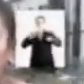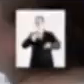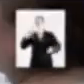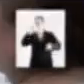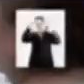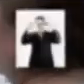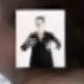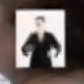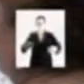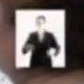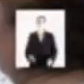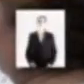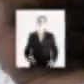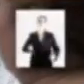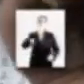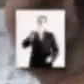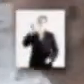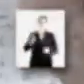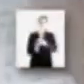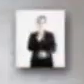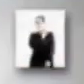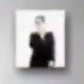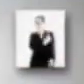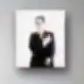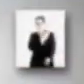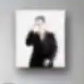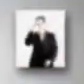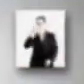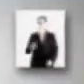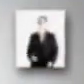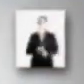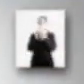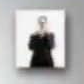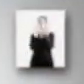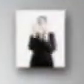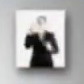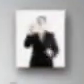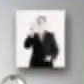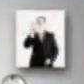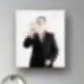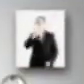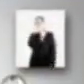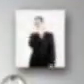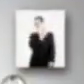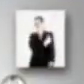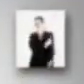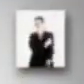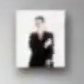país varios momentos de agotamiento. Sí, sin duda. Porque está claro que